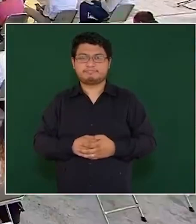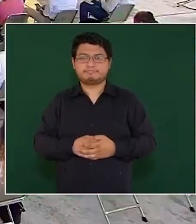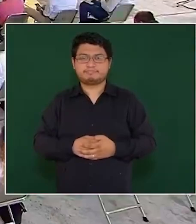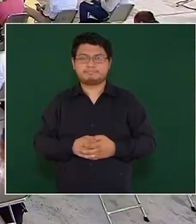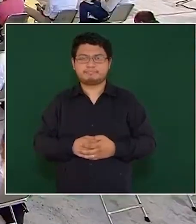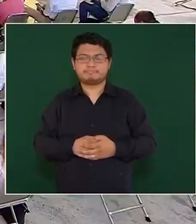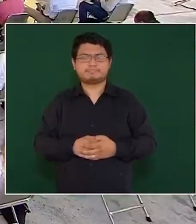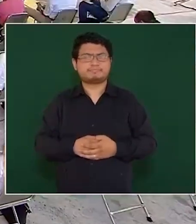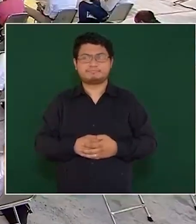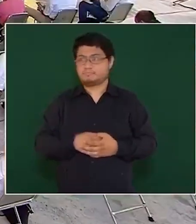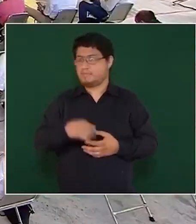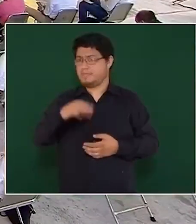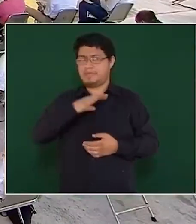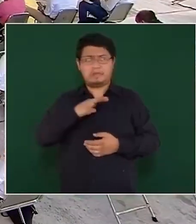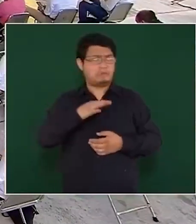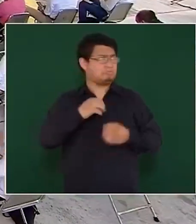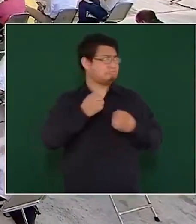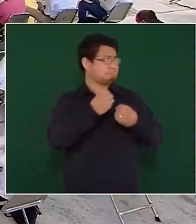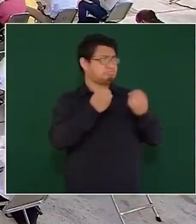tiene de todo,